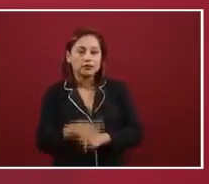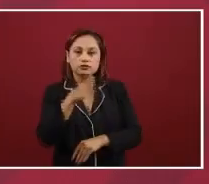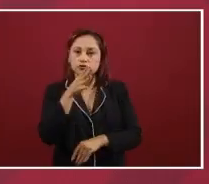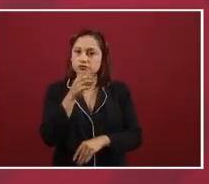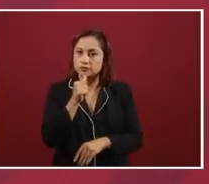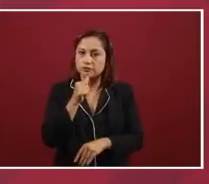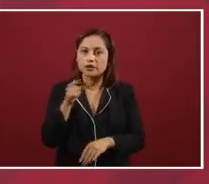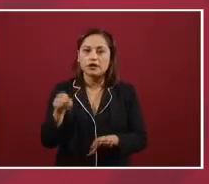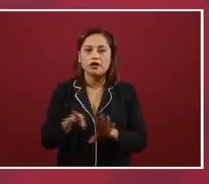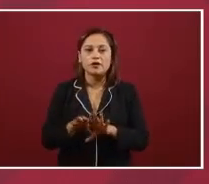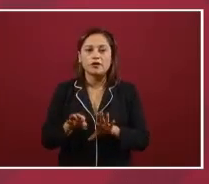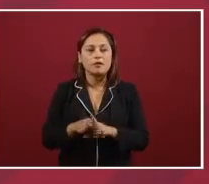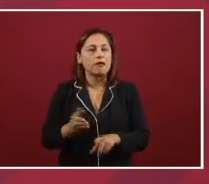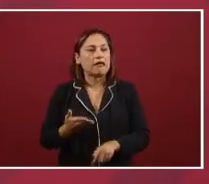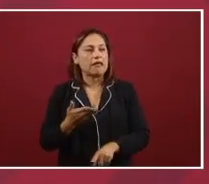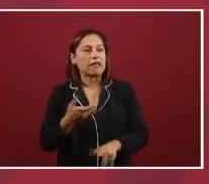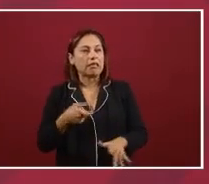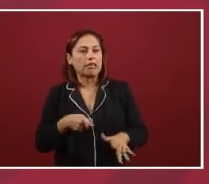pidiendo moches,